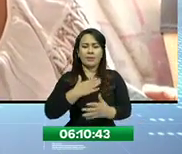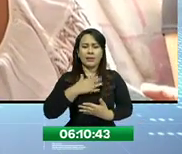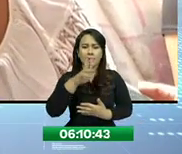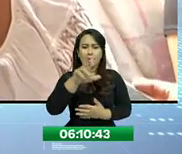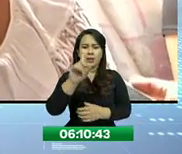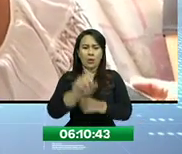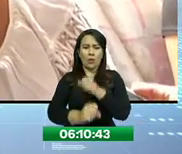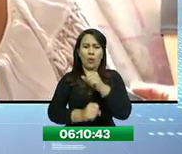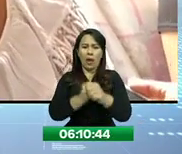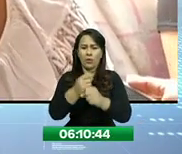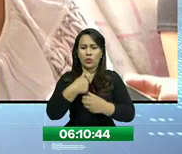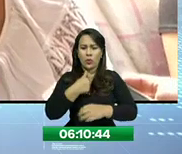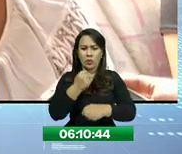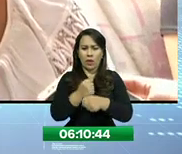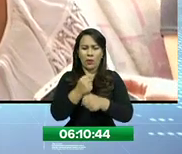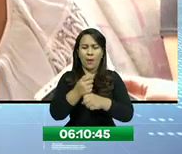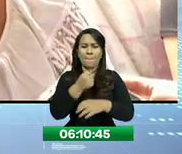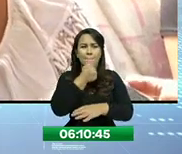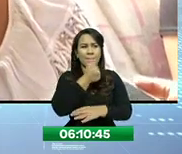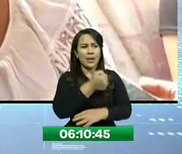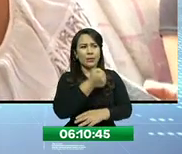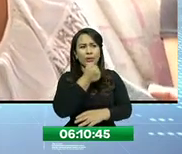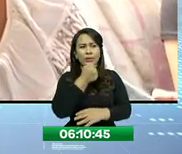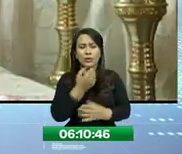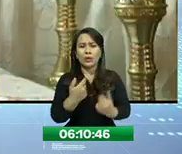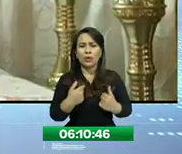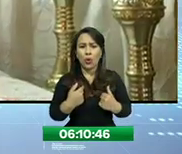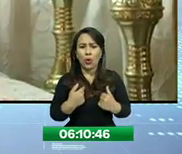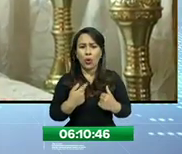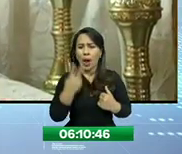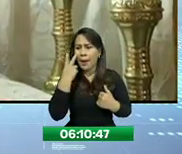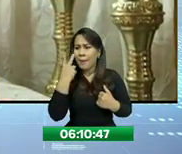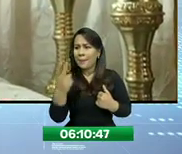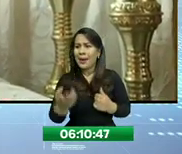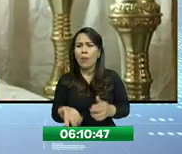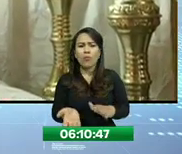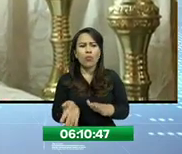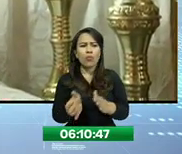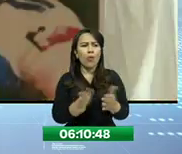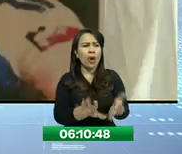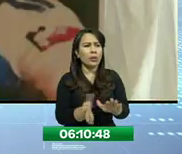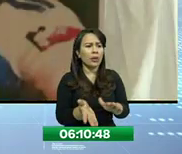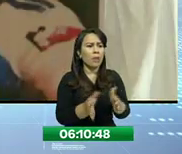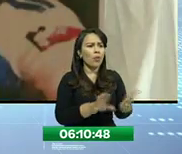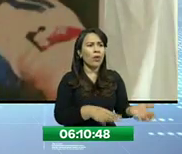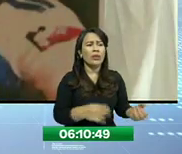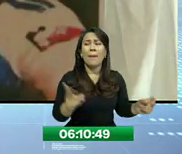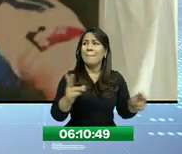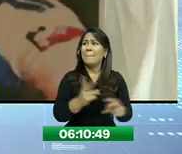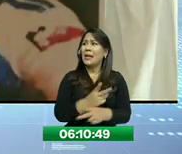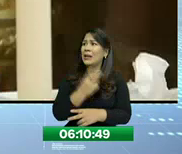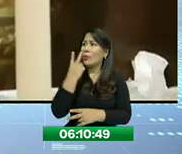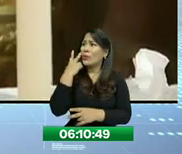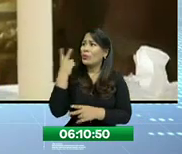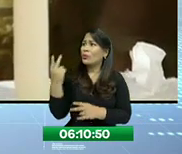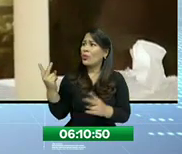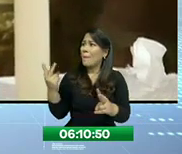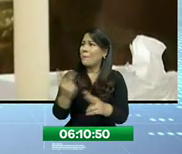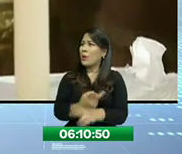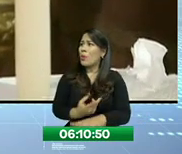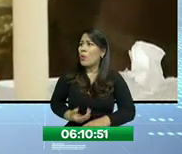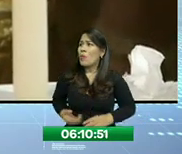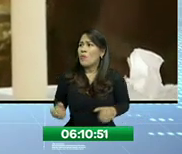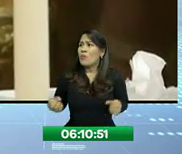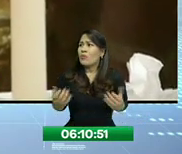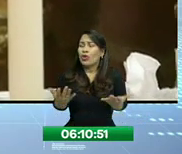que tengo de ejercicio periodístico, de haber visto asesinatos con tal saña, con tanta